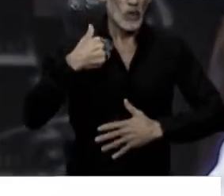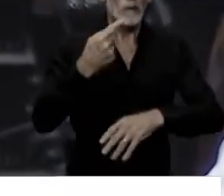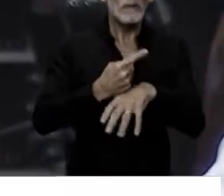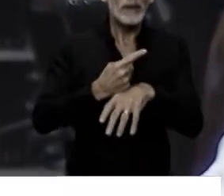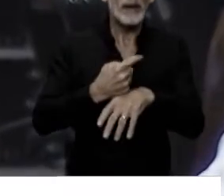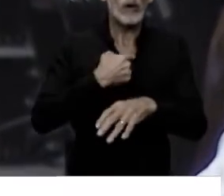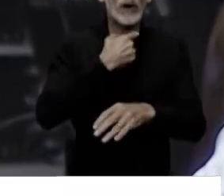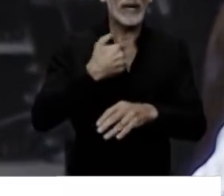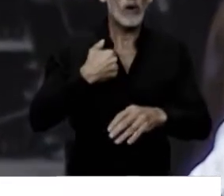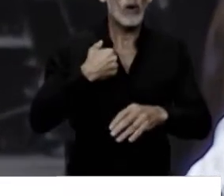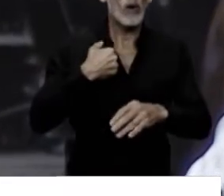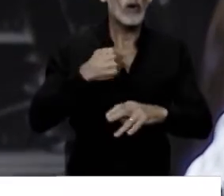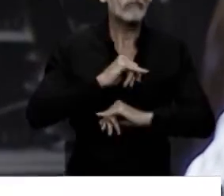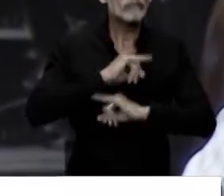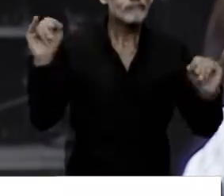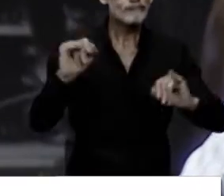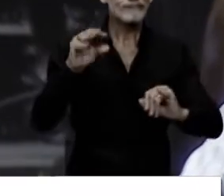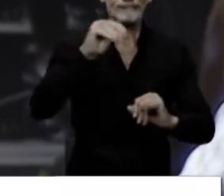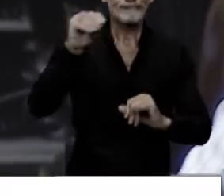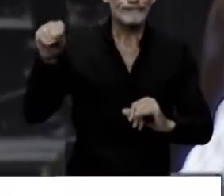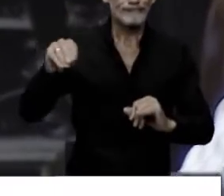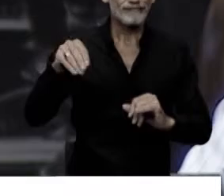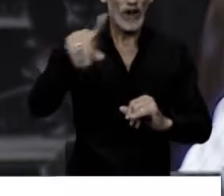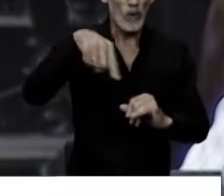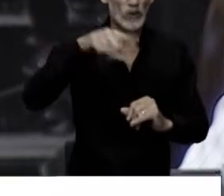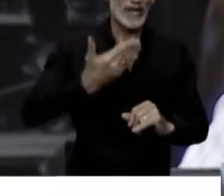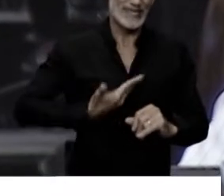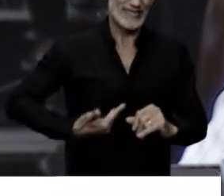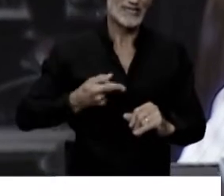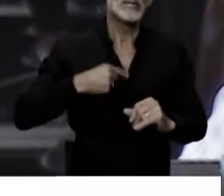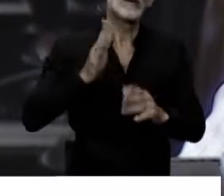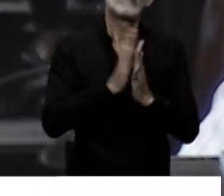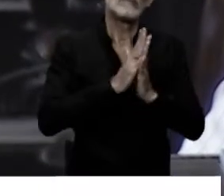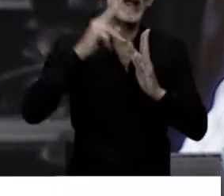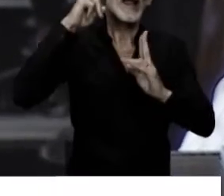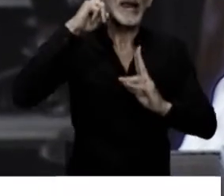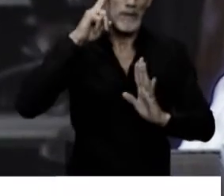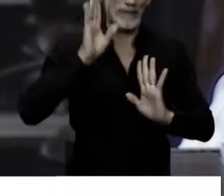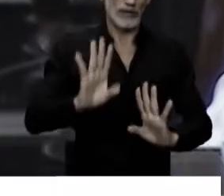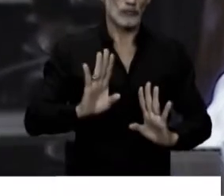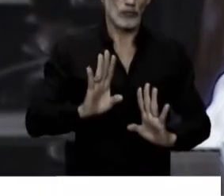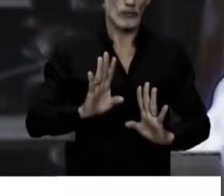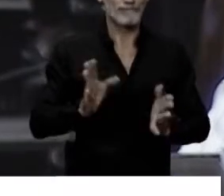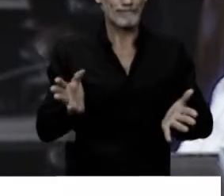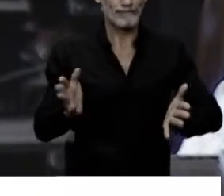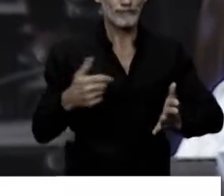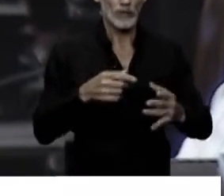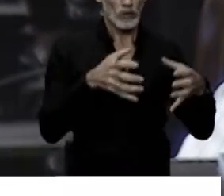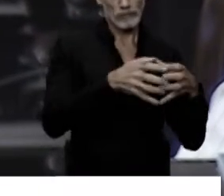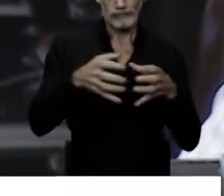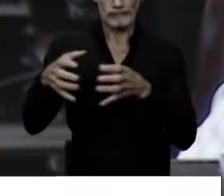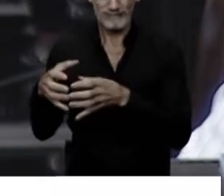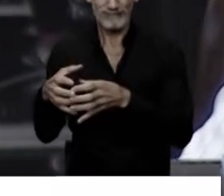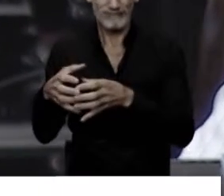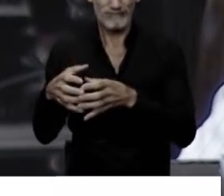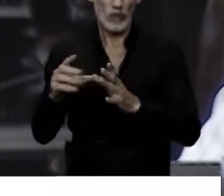Quiero, en principio, hacer un llamado, al igual que usted, señor presidente, al respeto. Me parece que tanto desde un sector